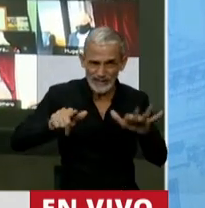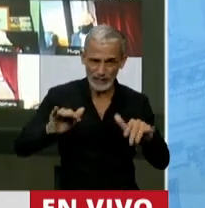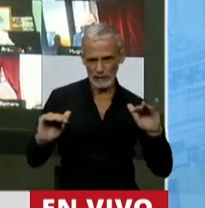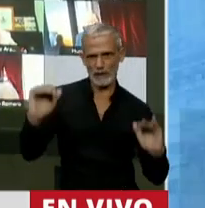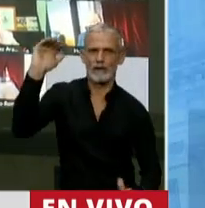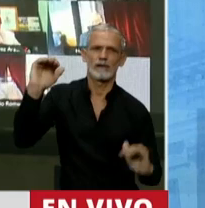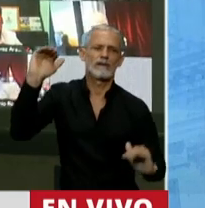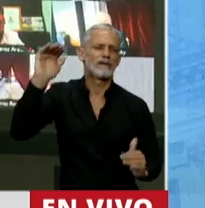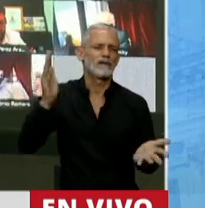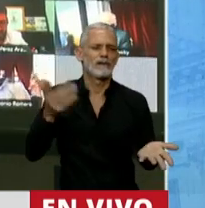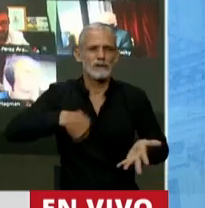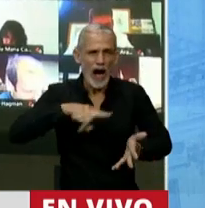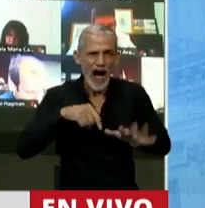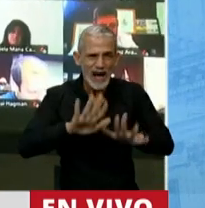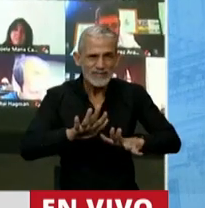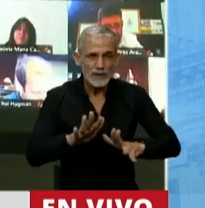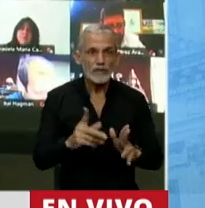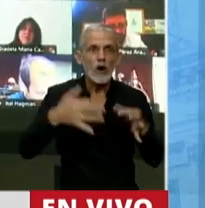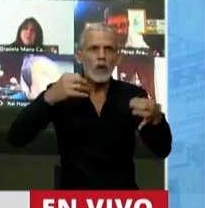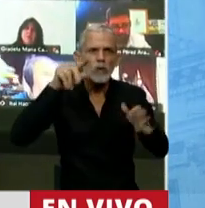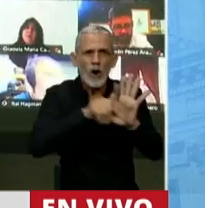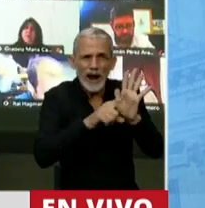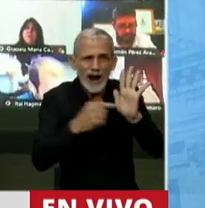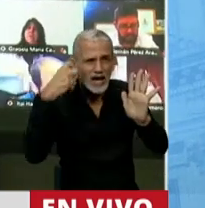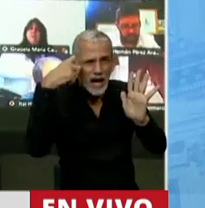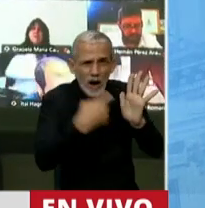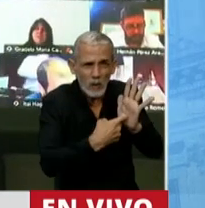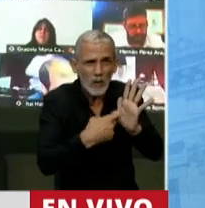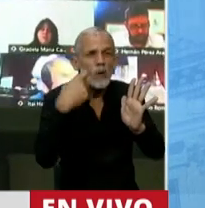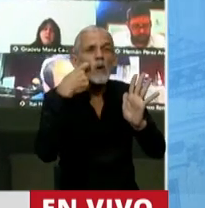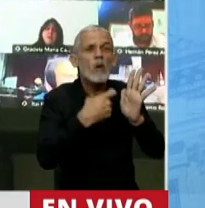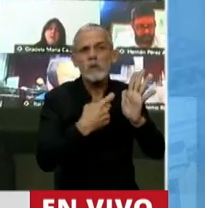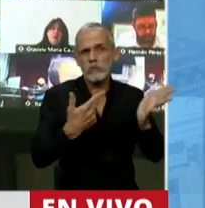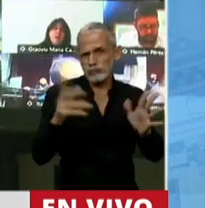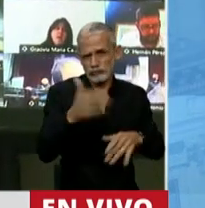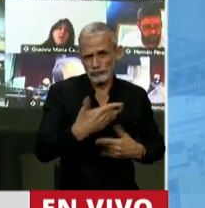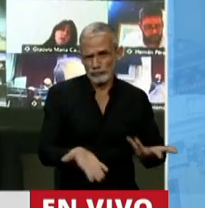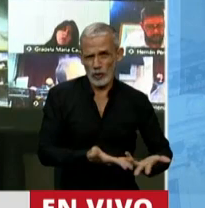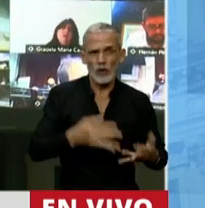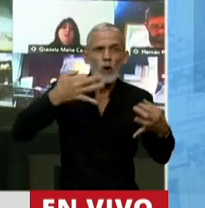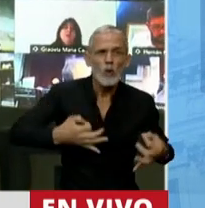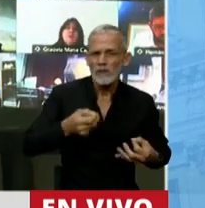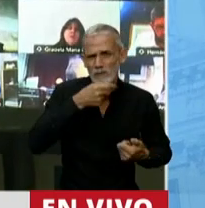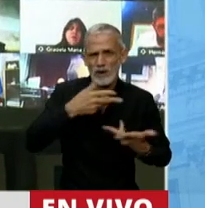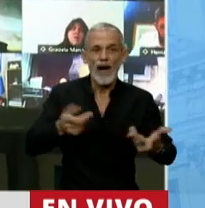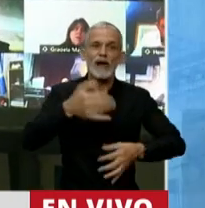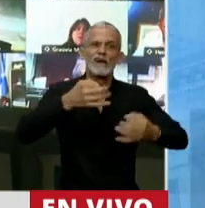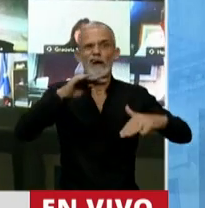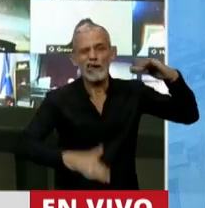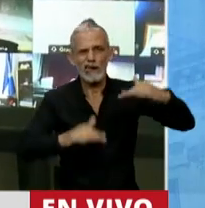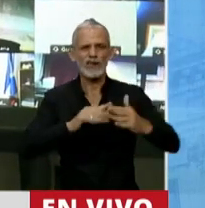eso. Nosotros no cumplimos con ninguno de estos parámetros que acabo de nombrar. Por eso nosotros tenemos